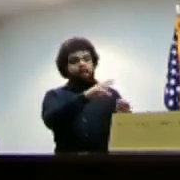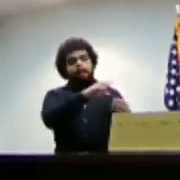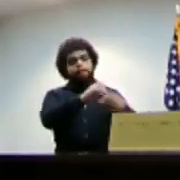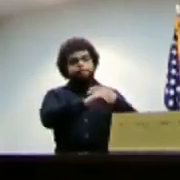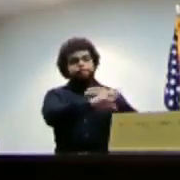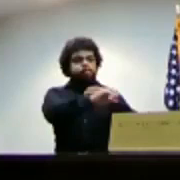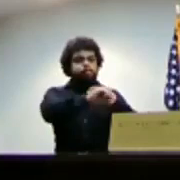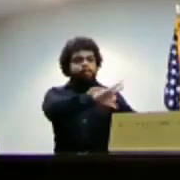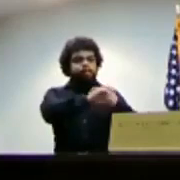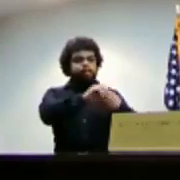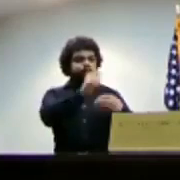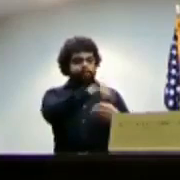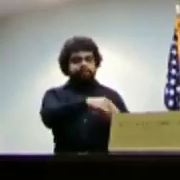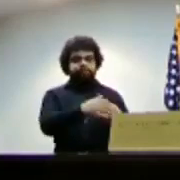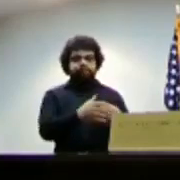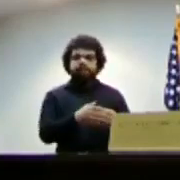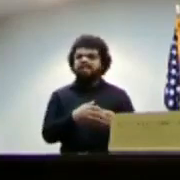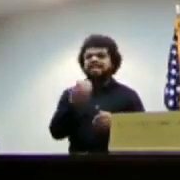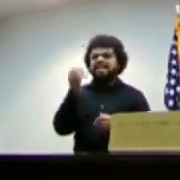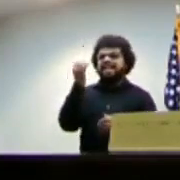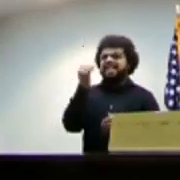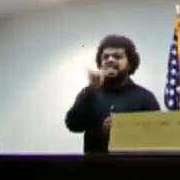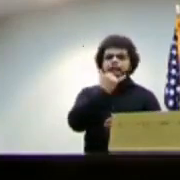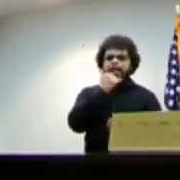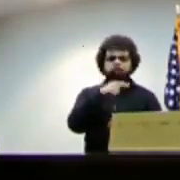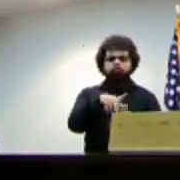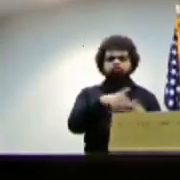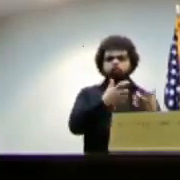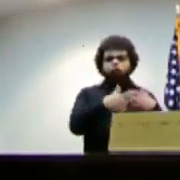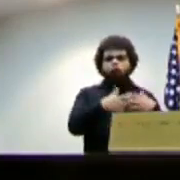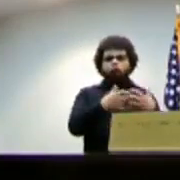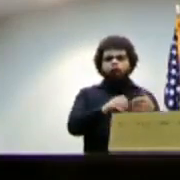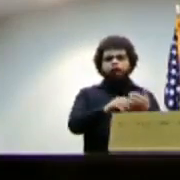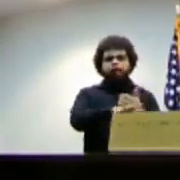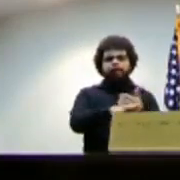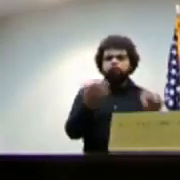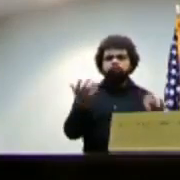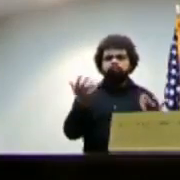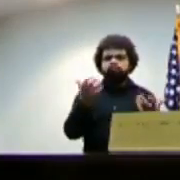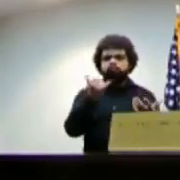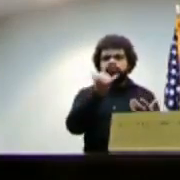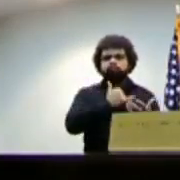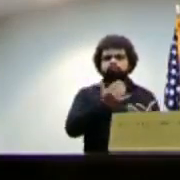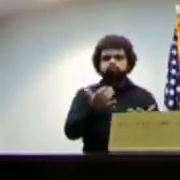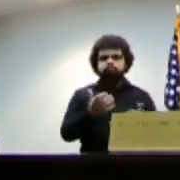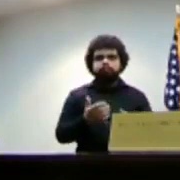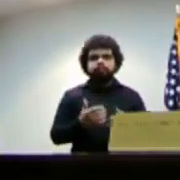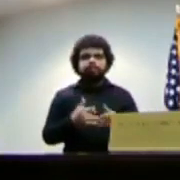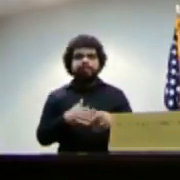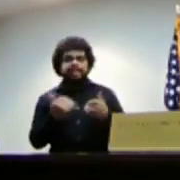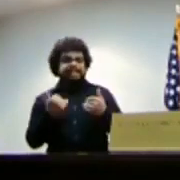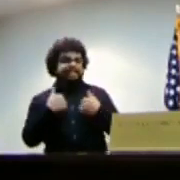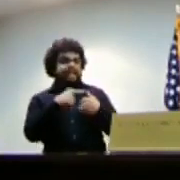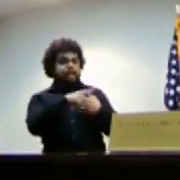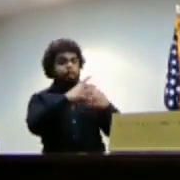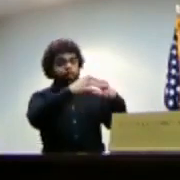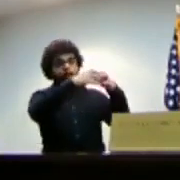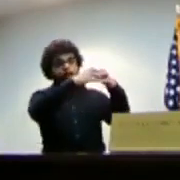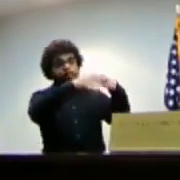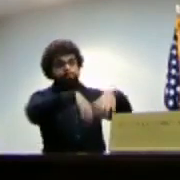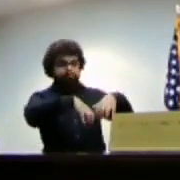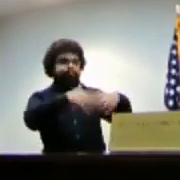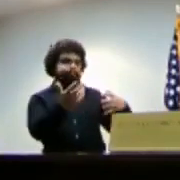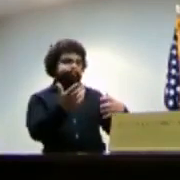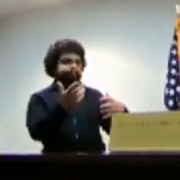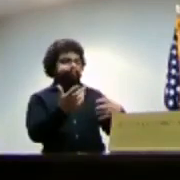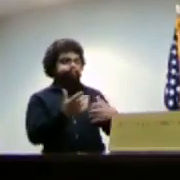servicio ahí. ¿Y por qué se perdió ese motor? O sea, ¿qué pasó? ¿Qué le causó? Tuvimos una avería en el estator del motor. Y